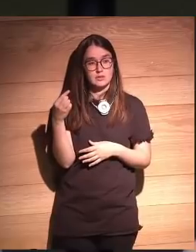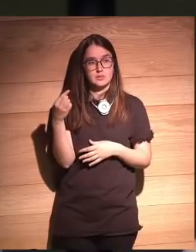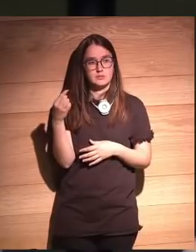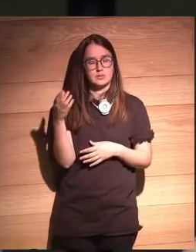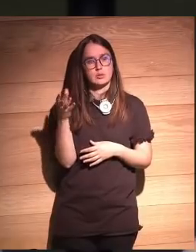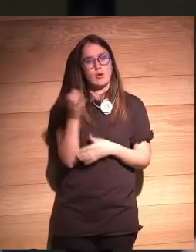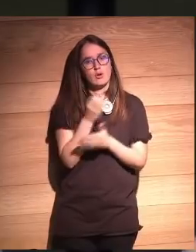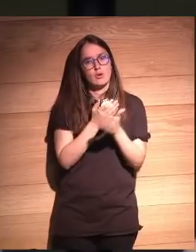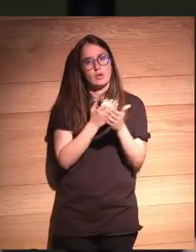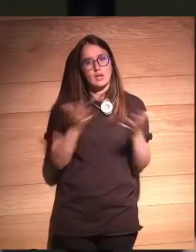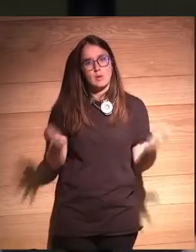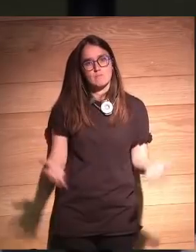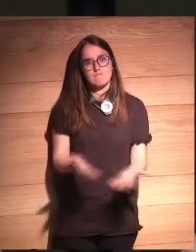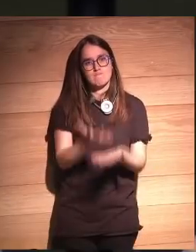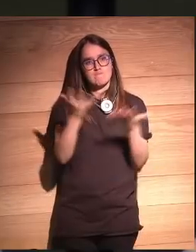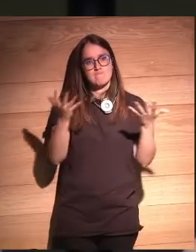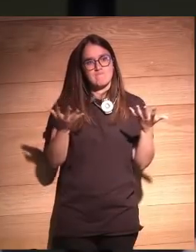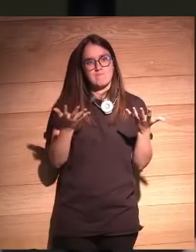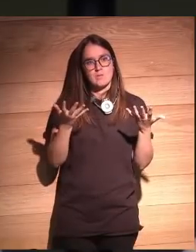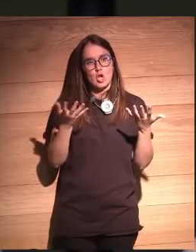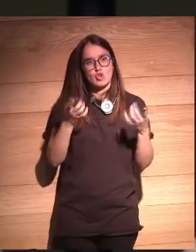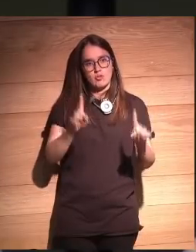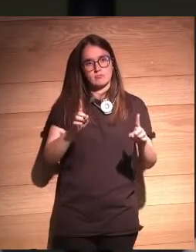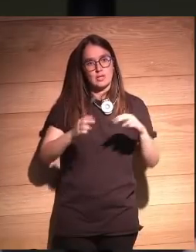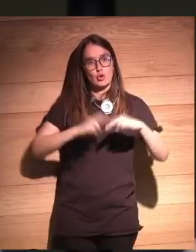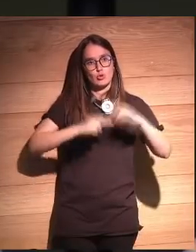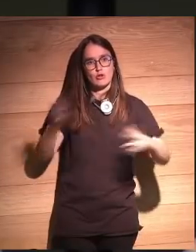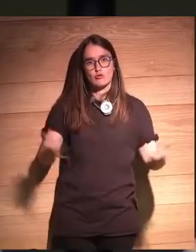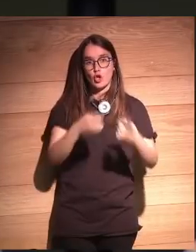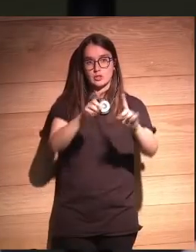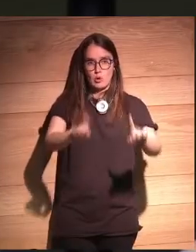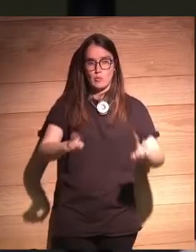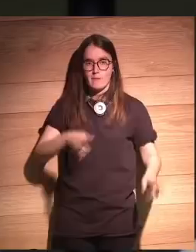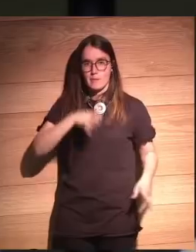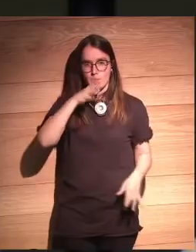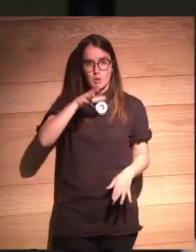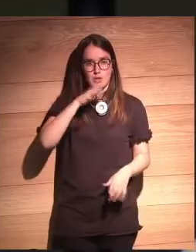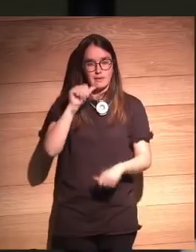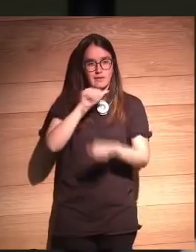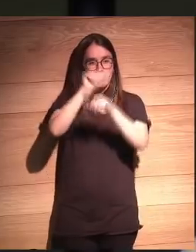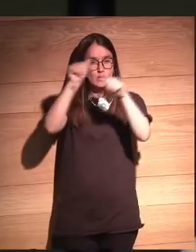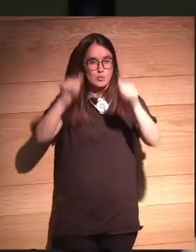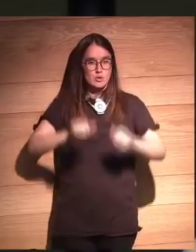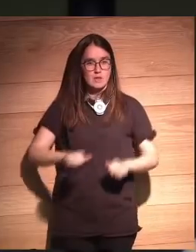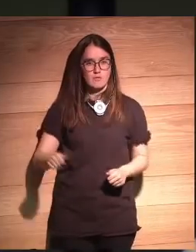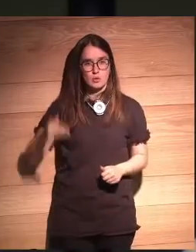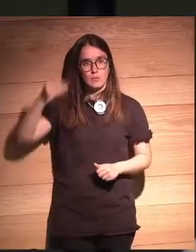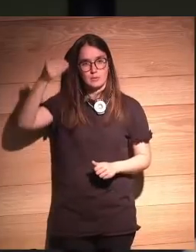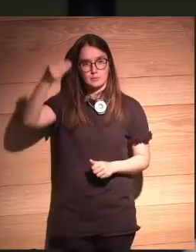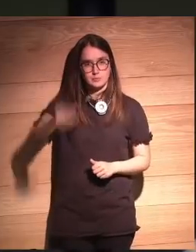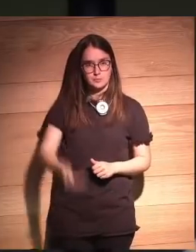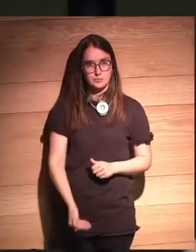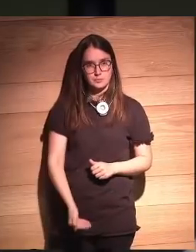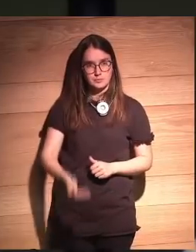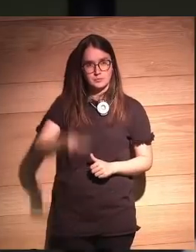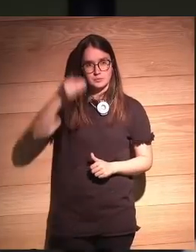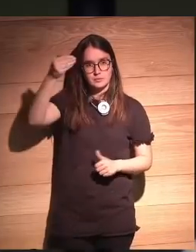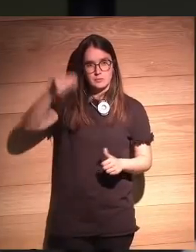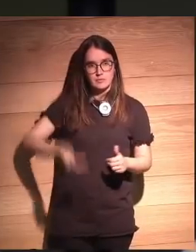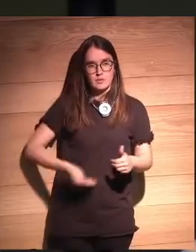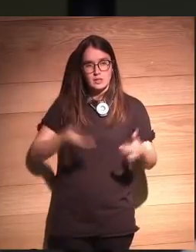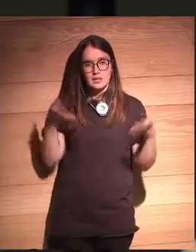o que no se promueva la construcción, porque de forma fundamental tenemos